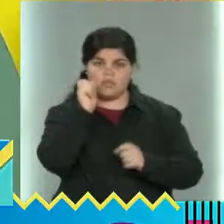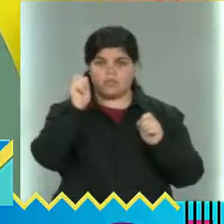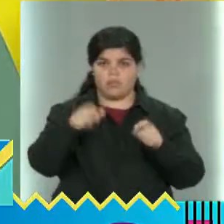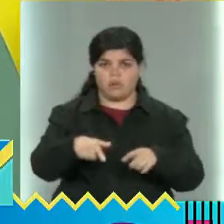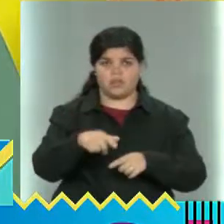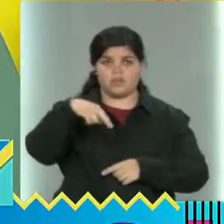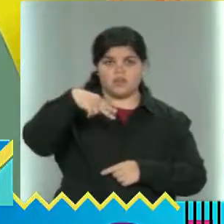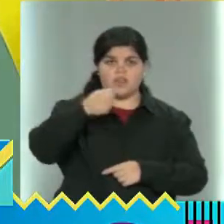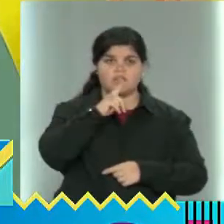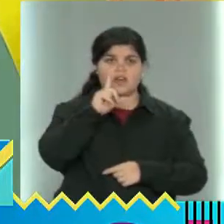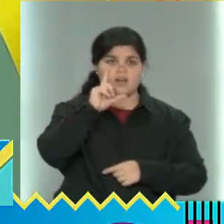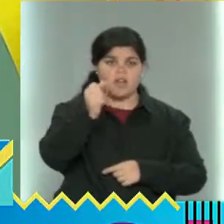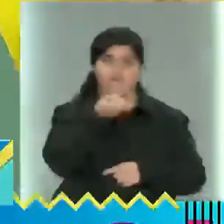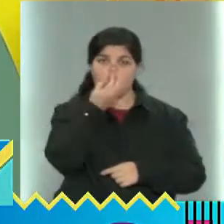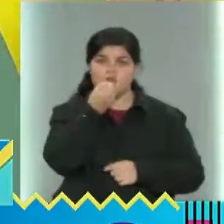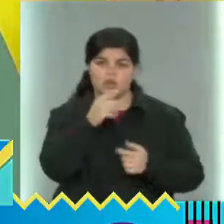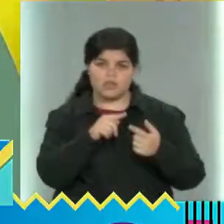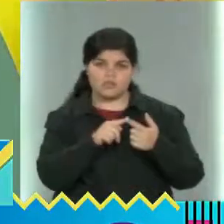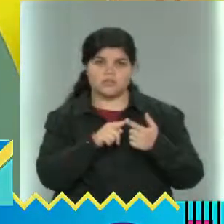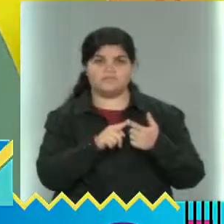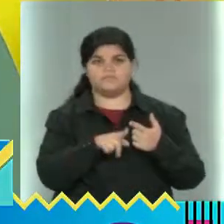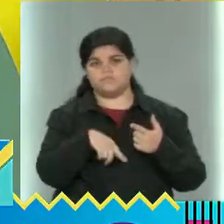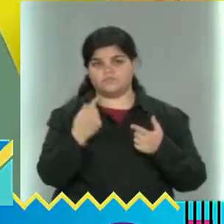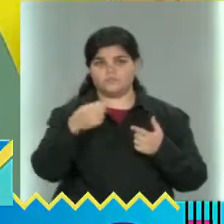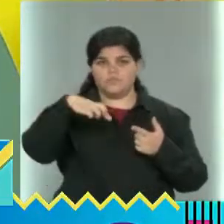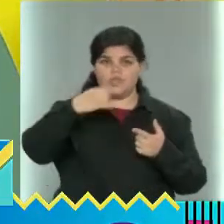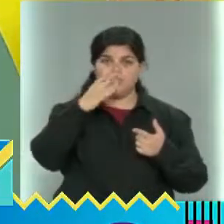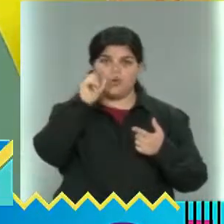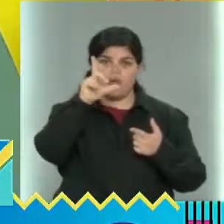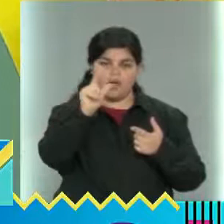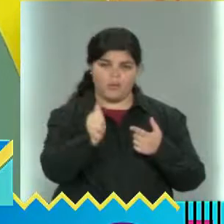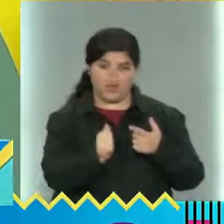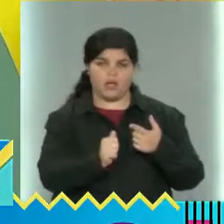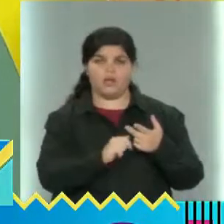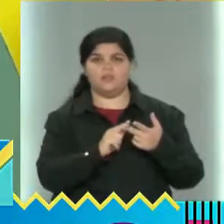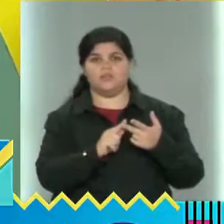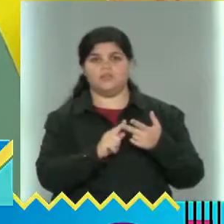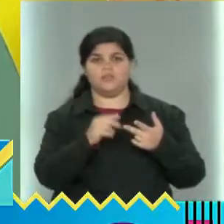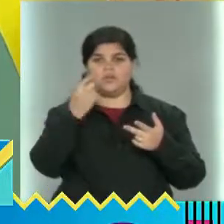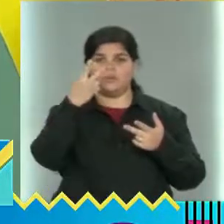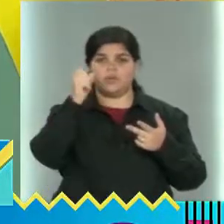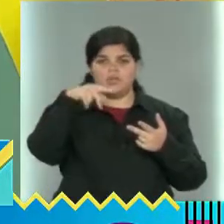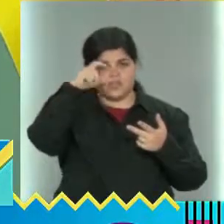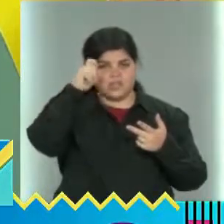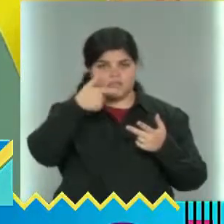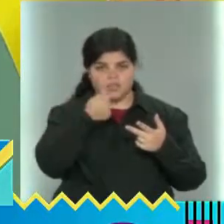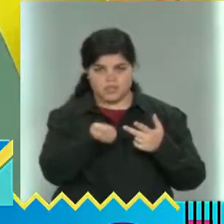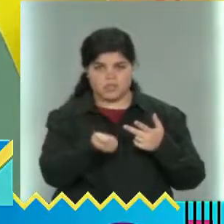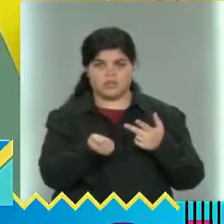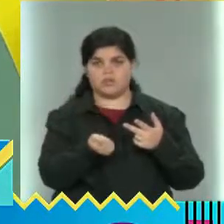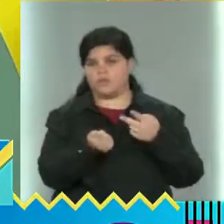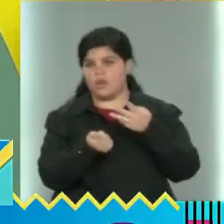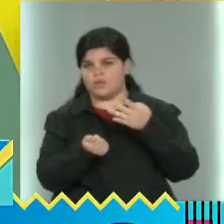Natalia Flores, Puebla, Débora Puebla, Vanessa, bueno, fueron 4 o